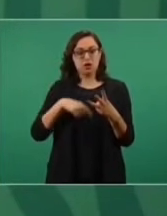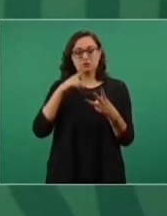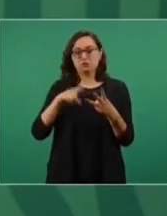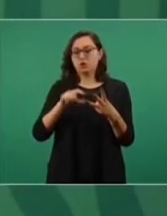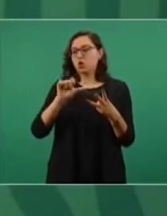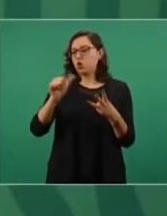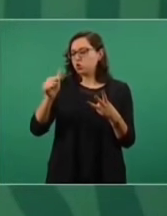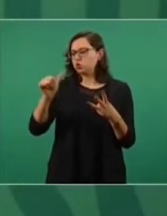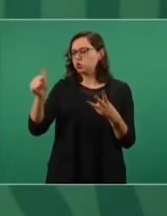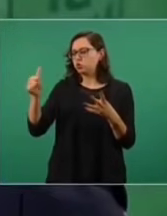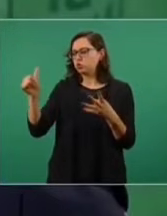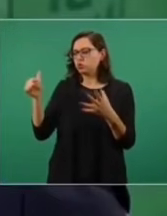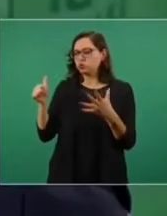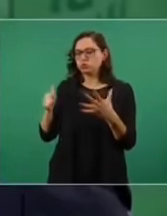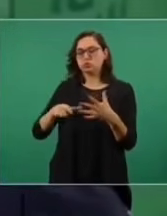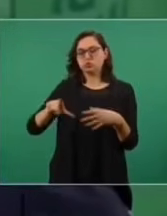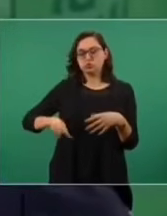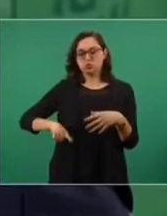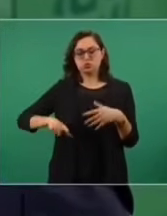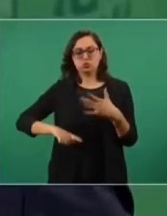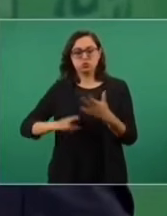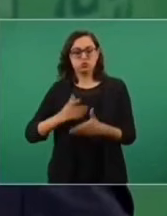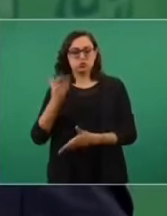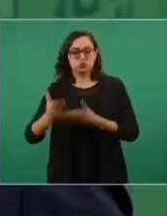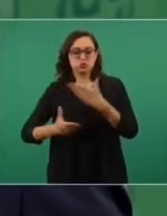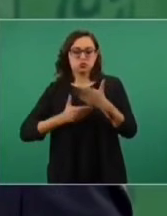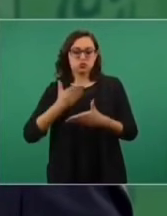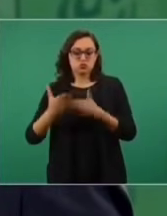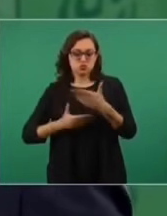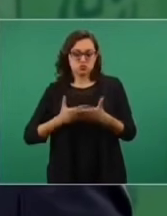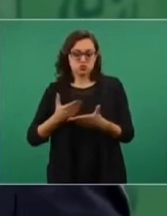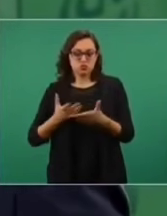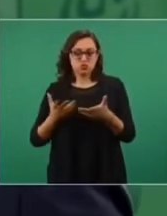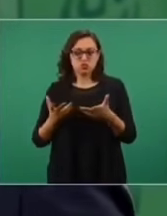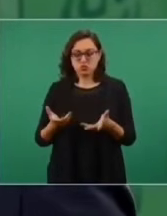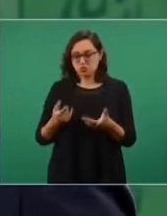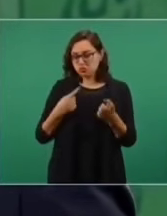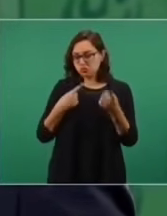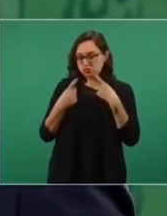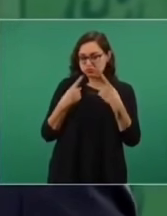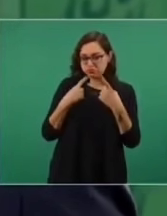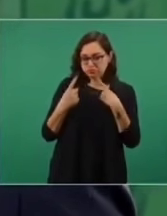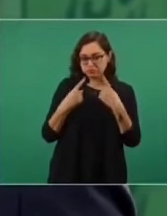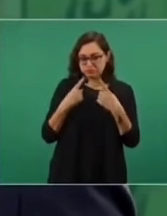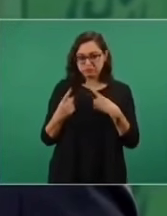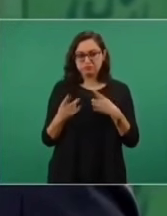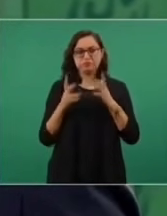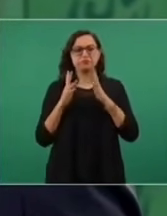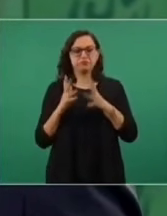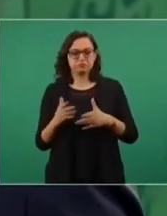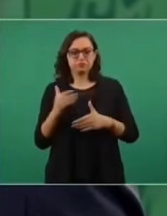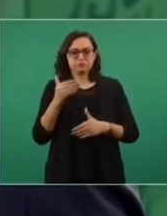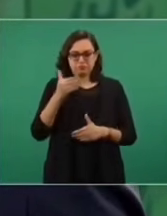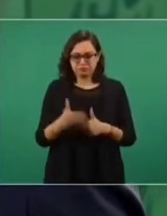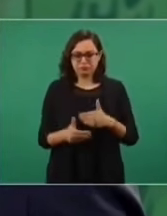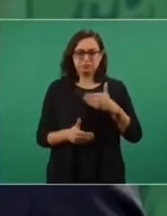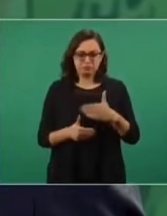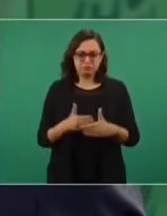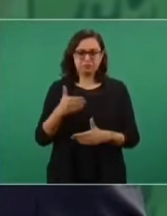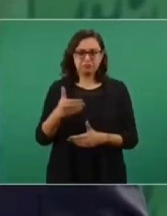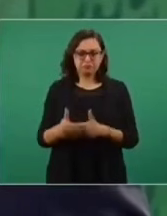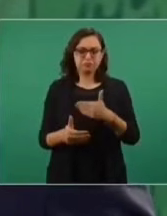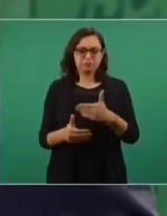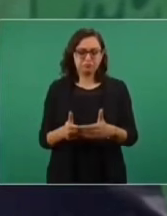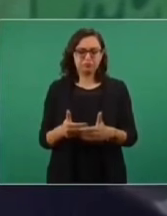funcionarios, tanto de Bolivia como de México, y ya se avanzó en un